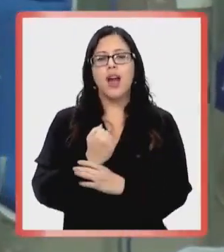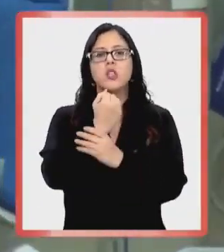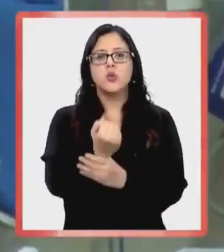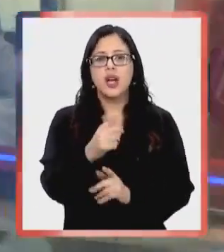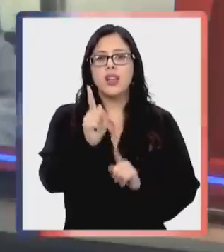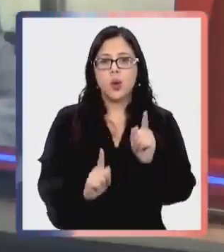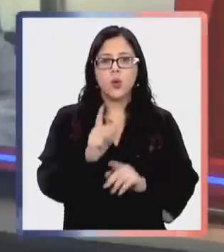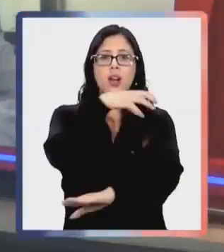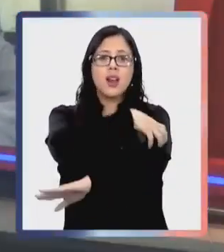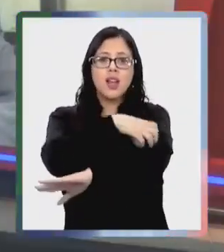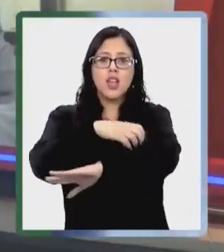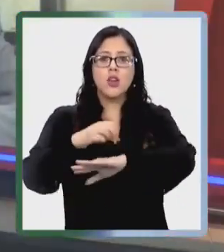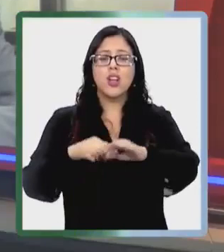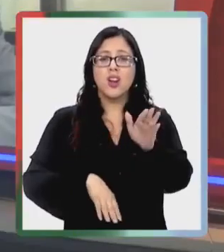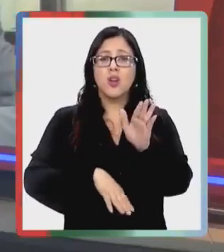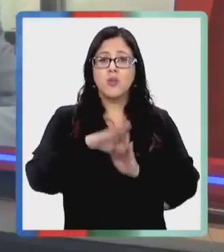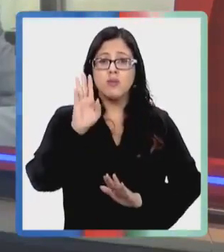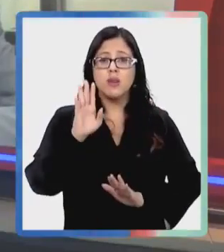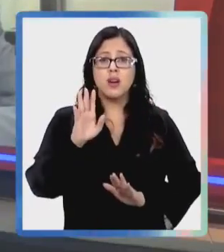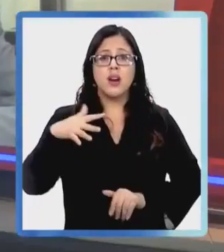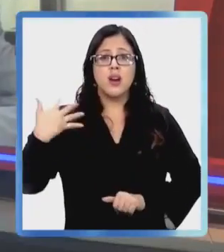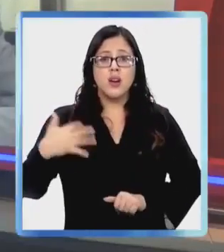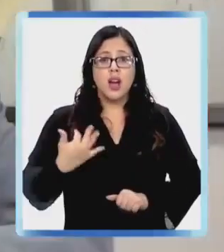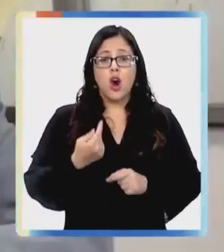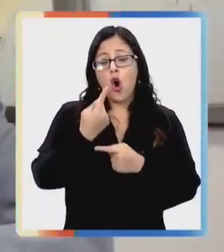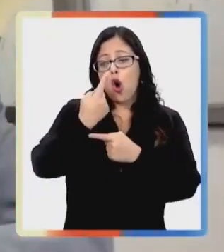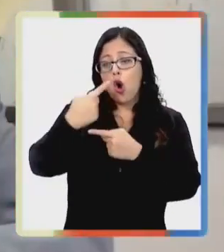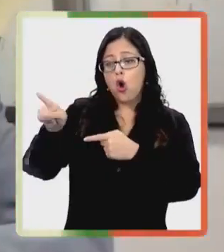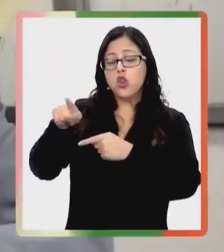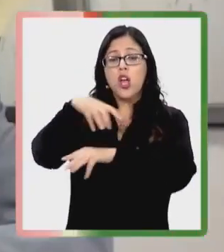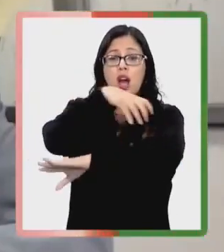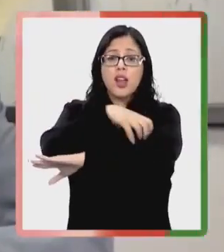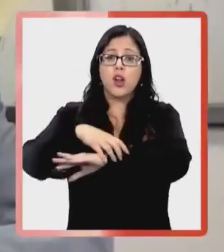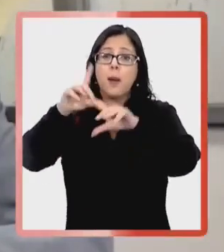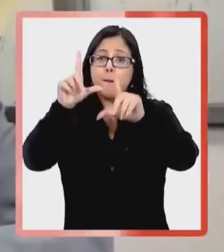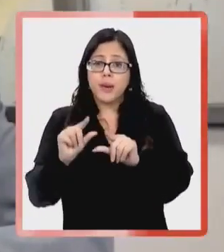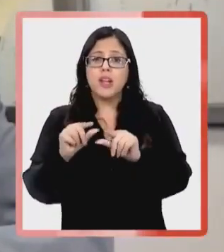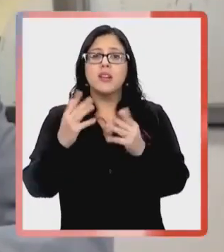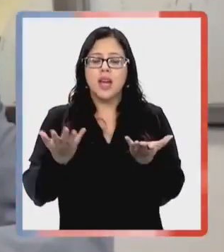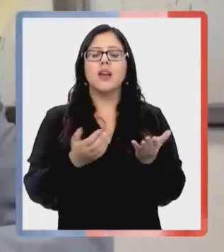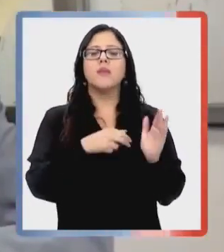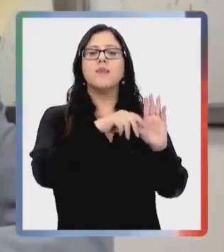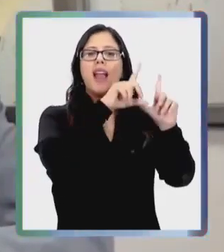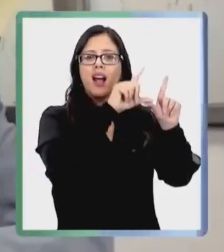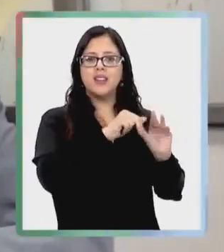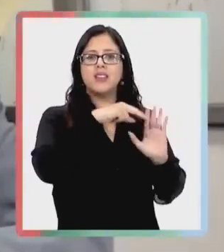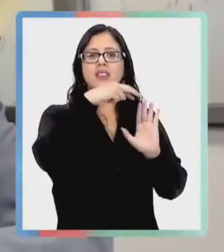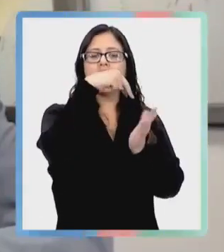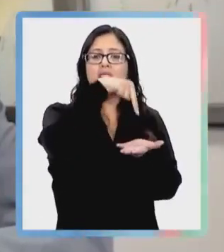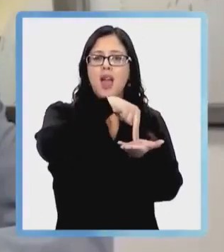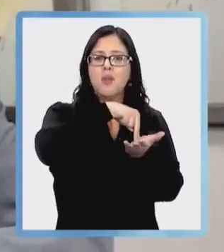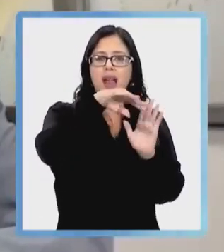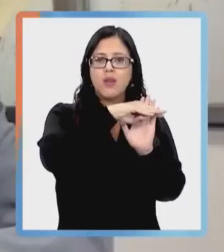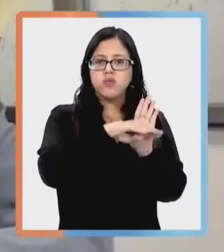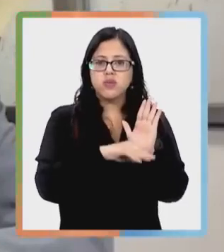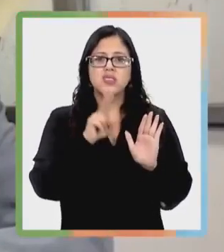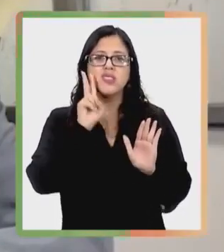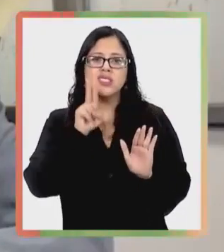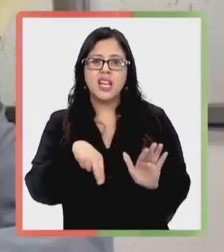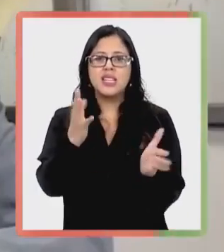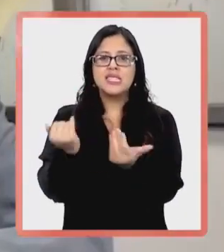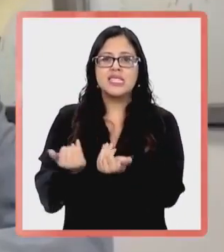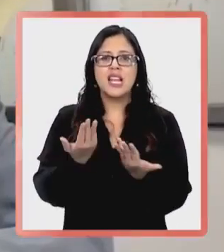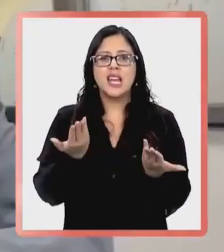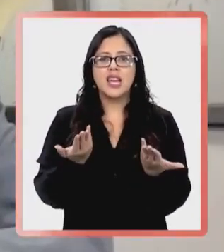en algunas regiones con más intensidad, en otras con menos intensidad, a disminuir la lista de espera sin necesidad